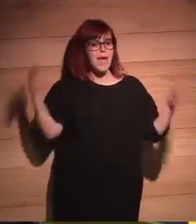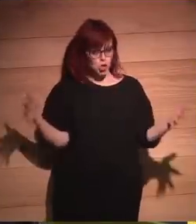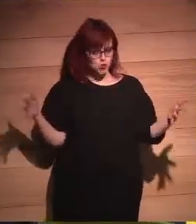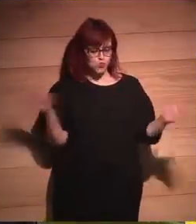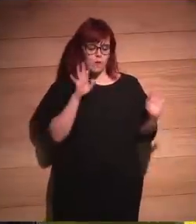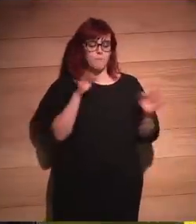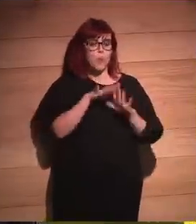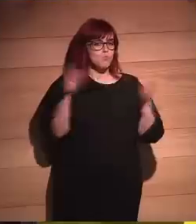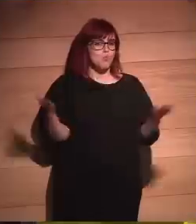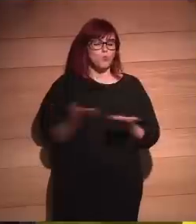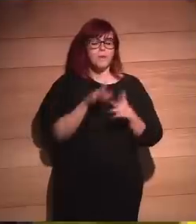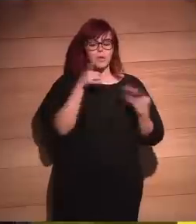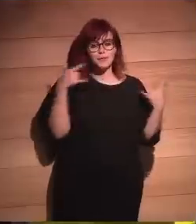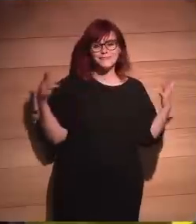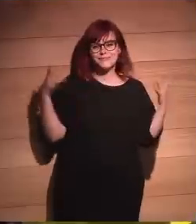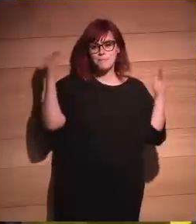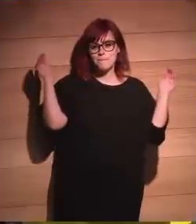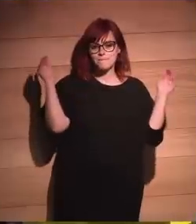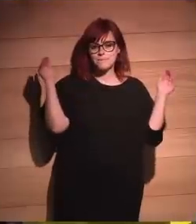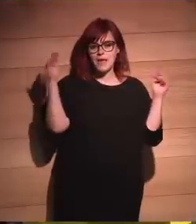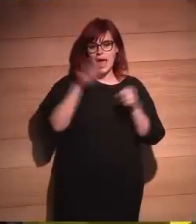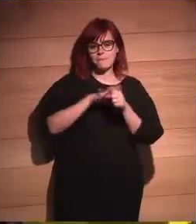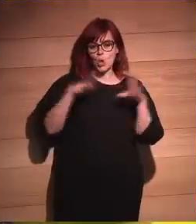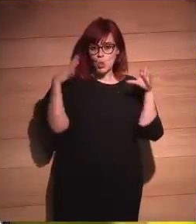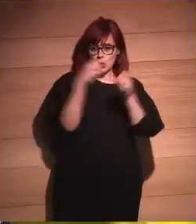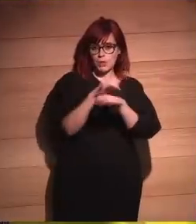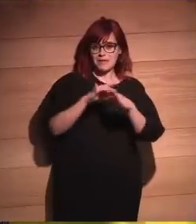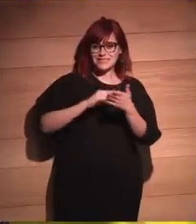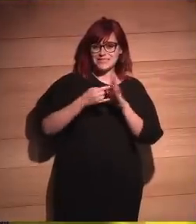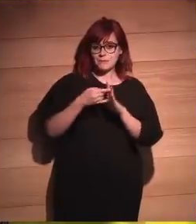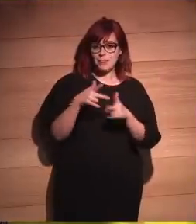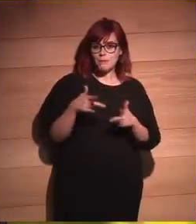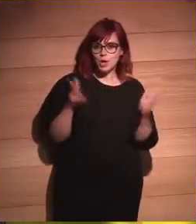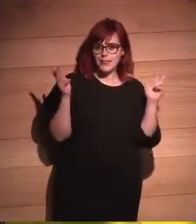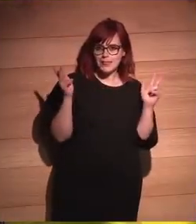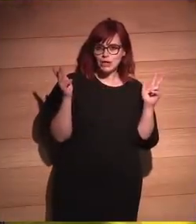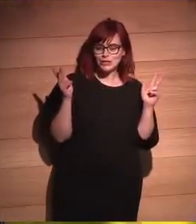aspecto más micro de la conexión entre sistemas democráticos y